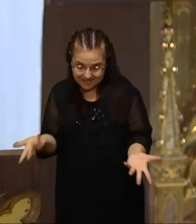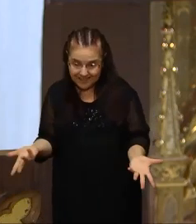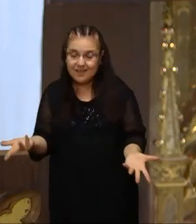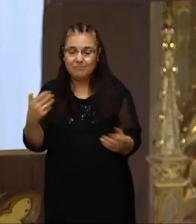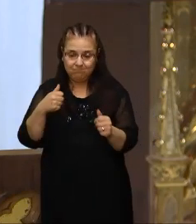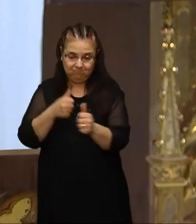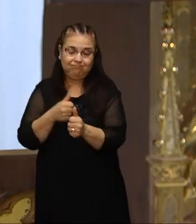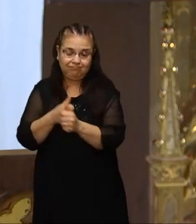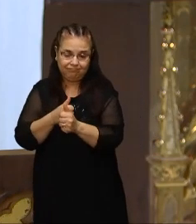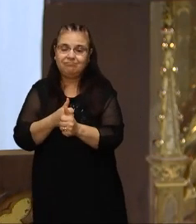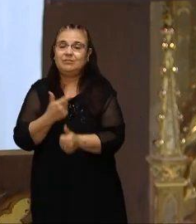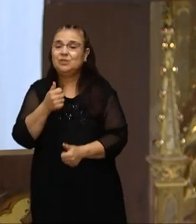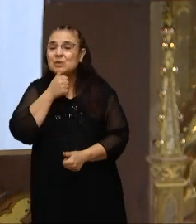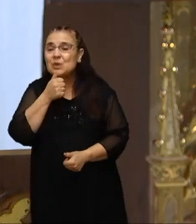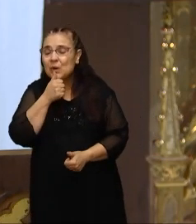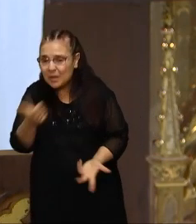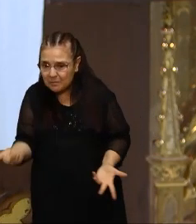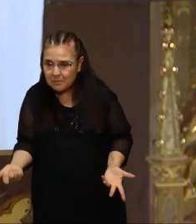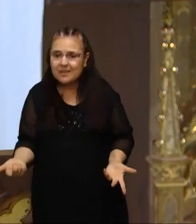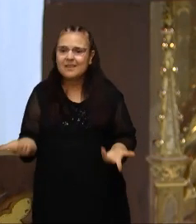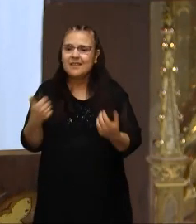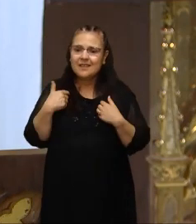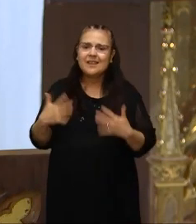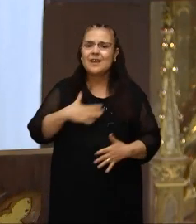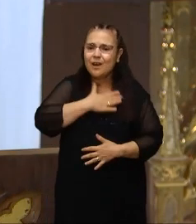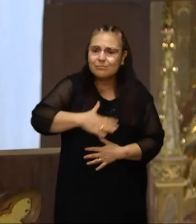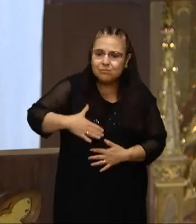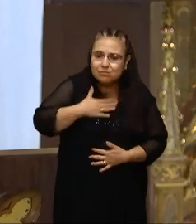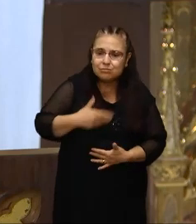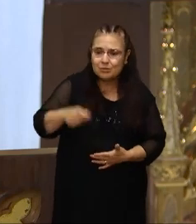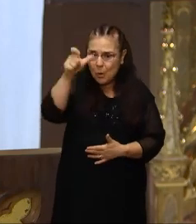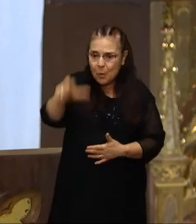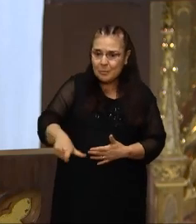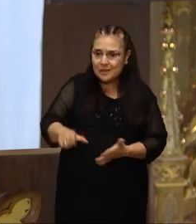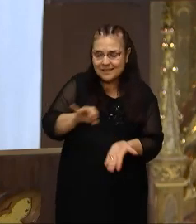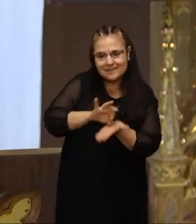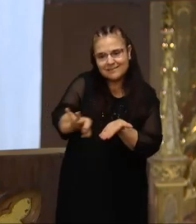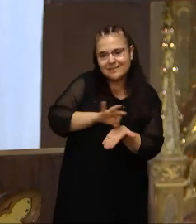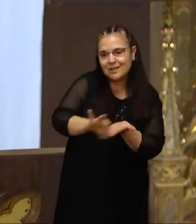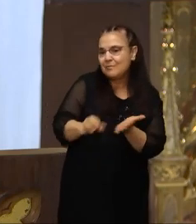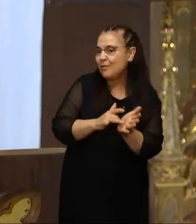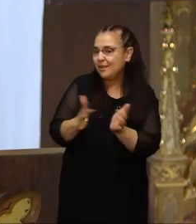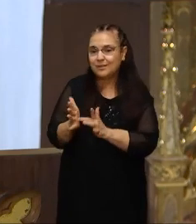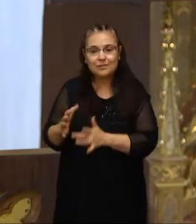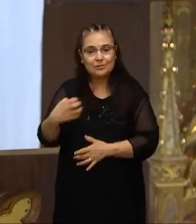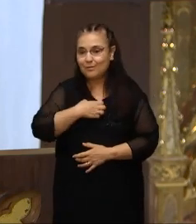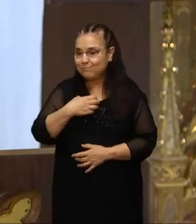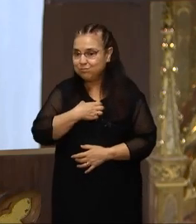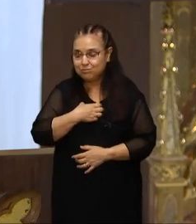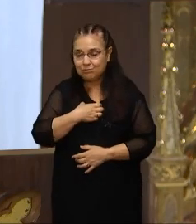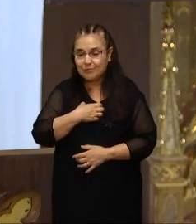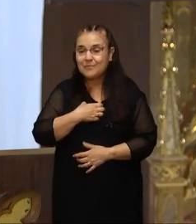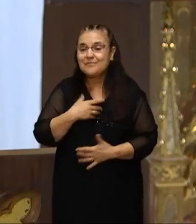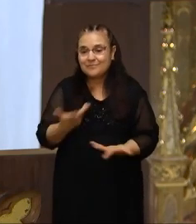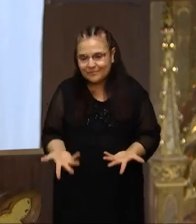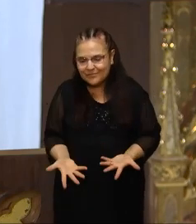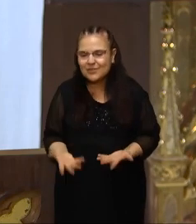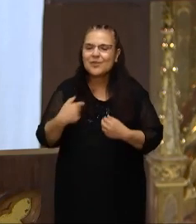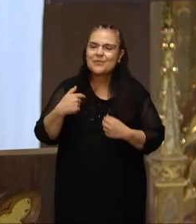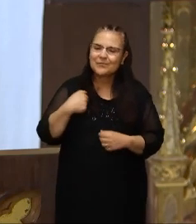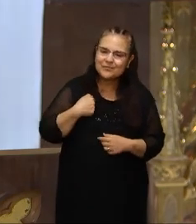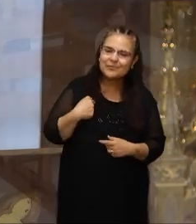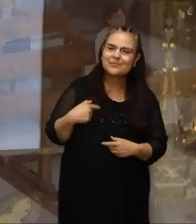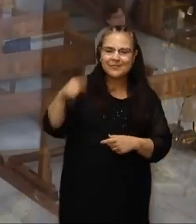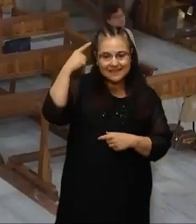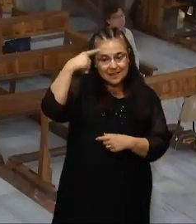siguiera todavía agradando a los hombres, no sería siervo de Cristo. Os hago saber, hermanos, que